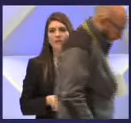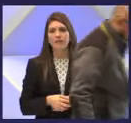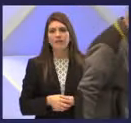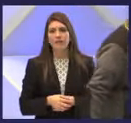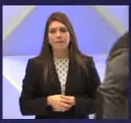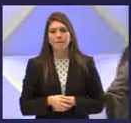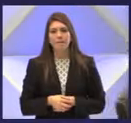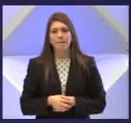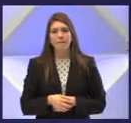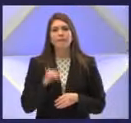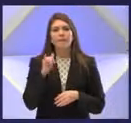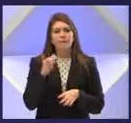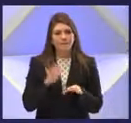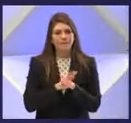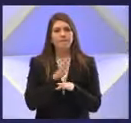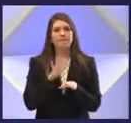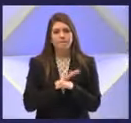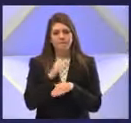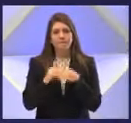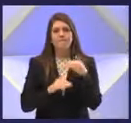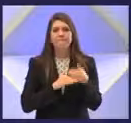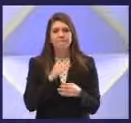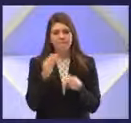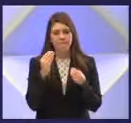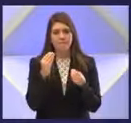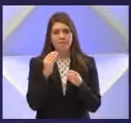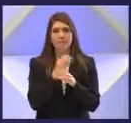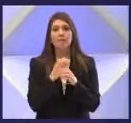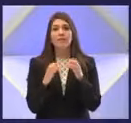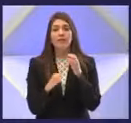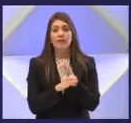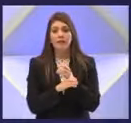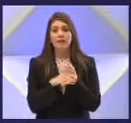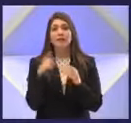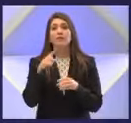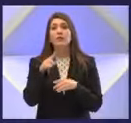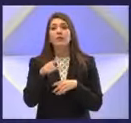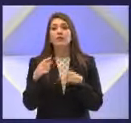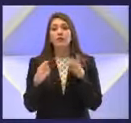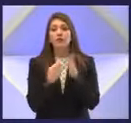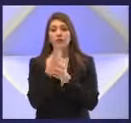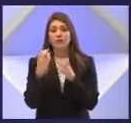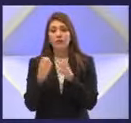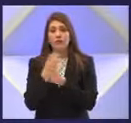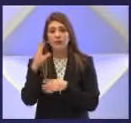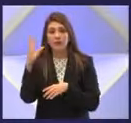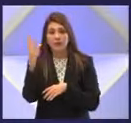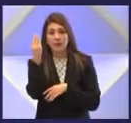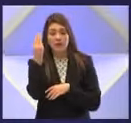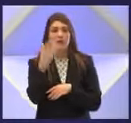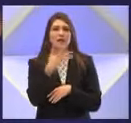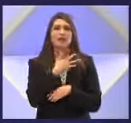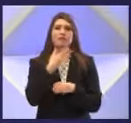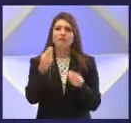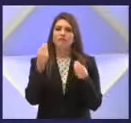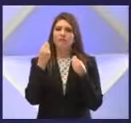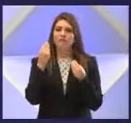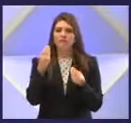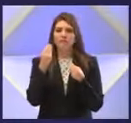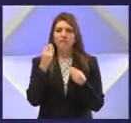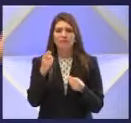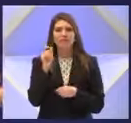reconocerle la innovación tecnológica es enorme y ya lo acabamos de ver en este y el